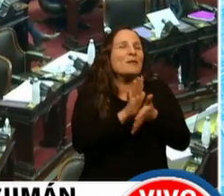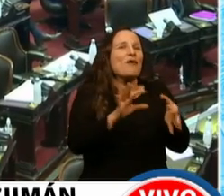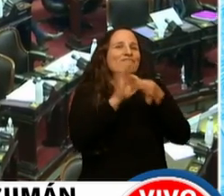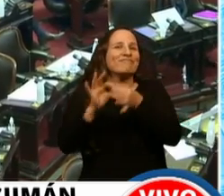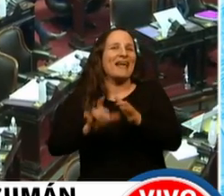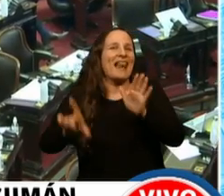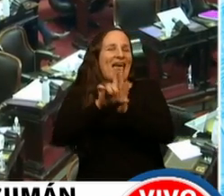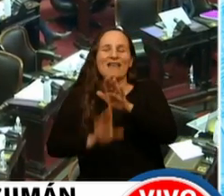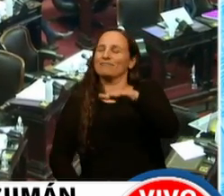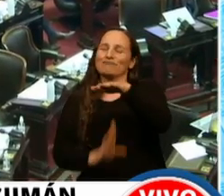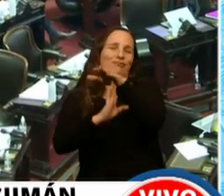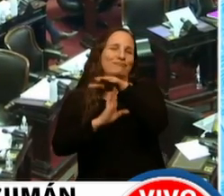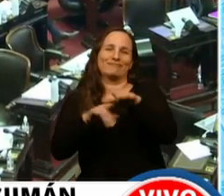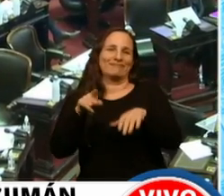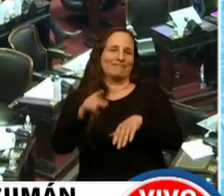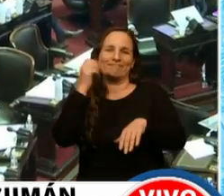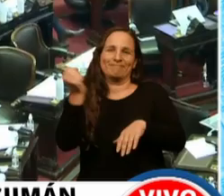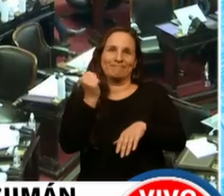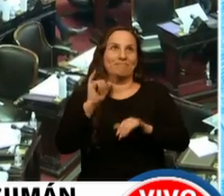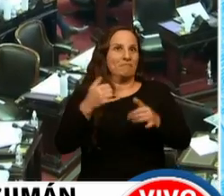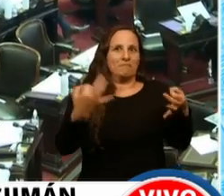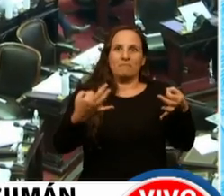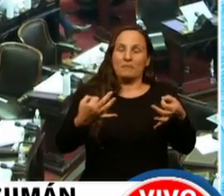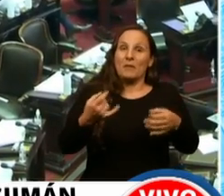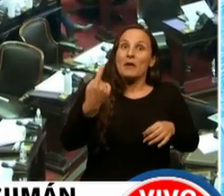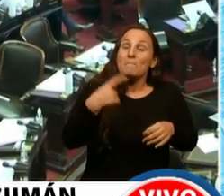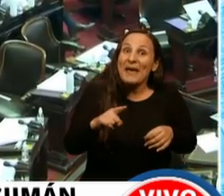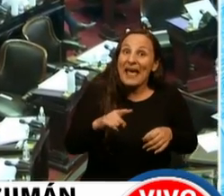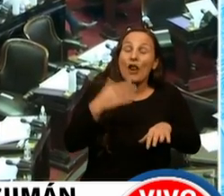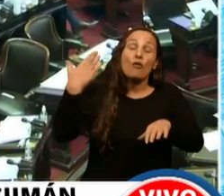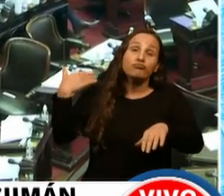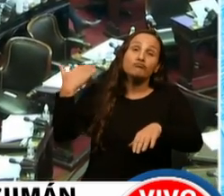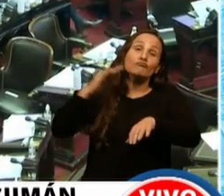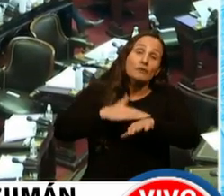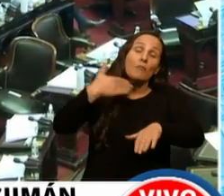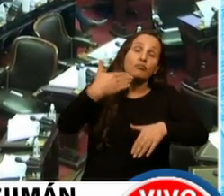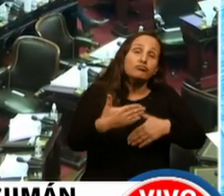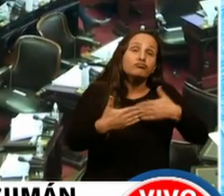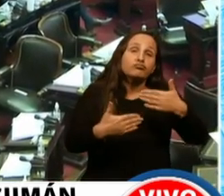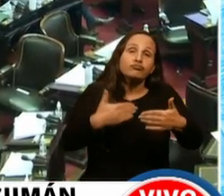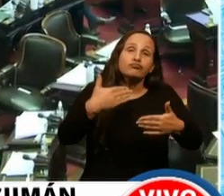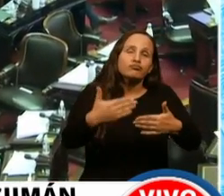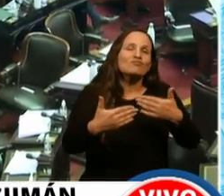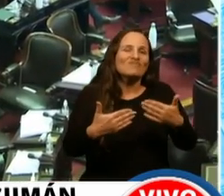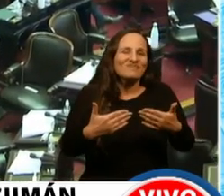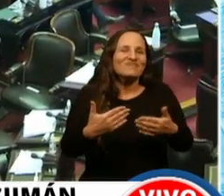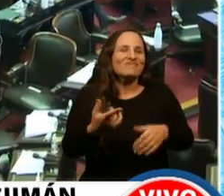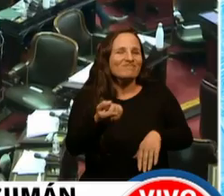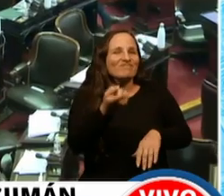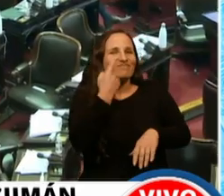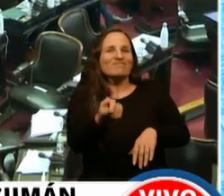principal es absolutamente probable pero con el paso del tiempo hemos visto cómo se han ido